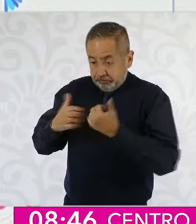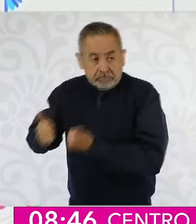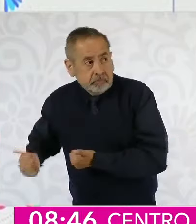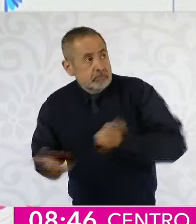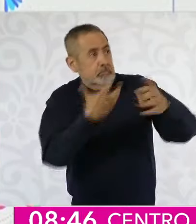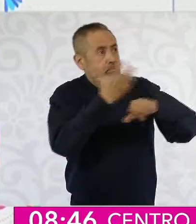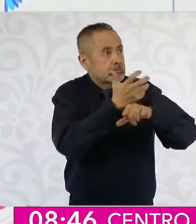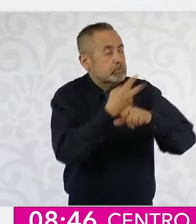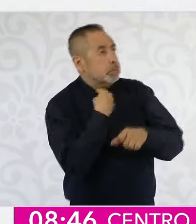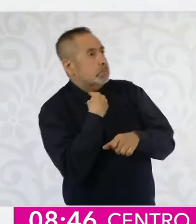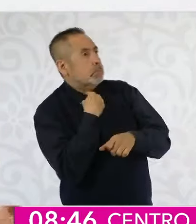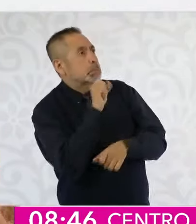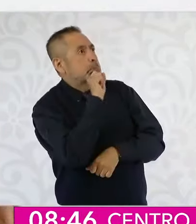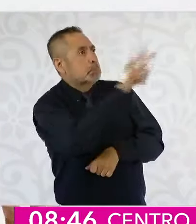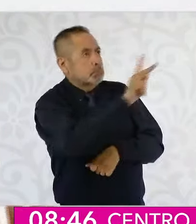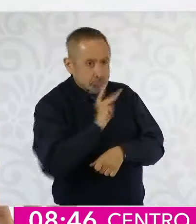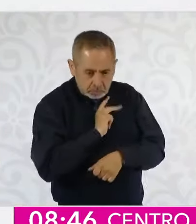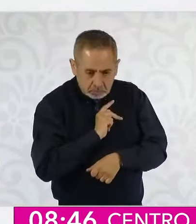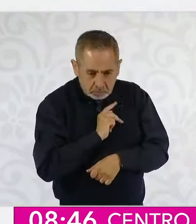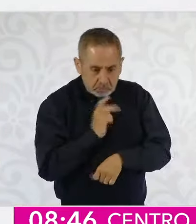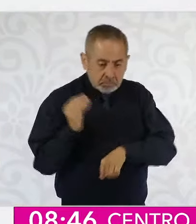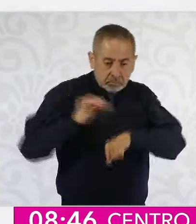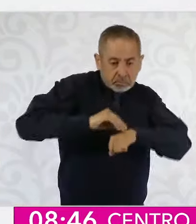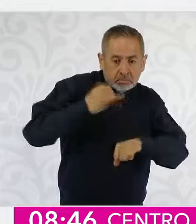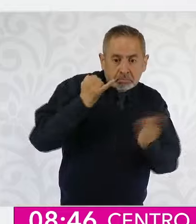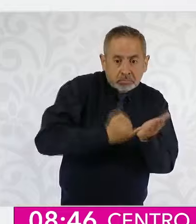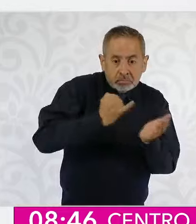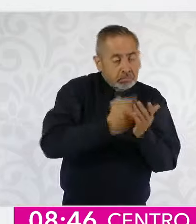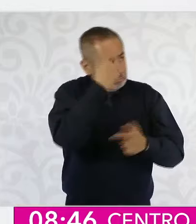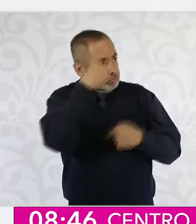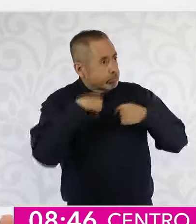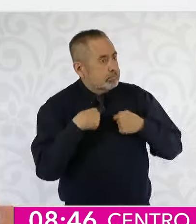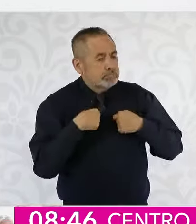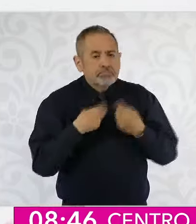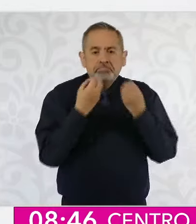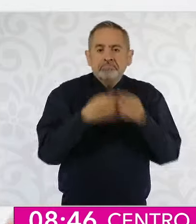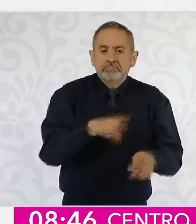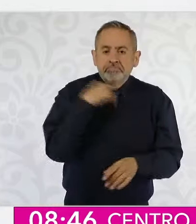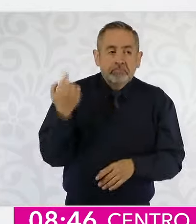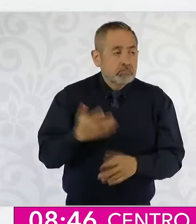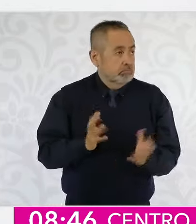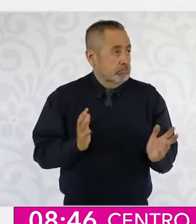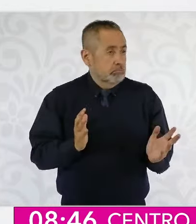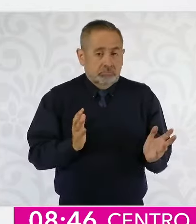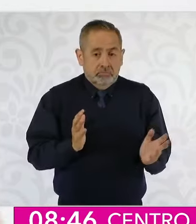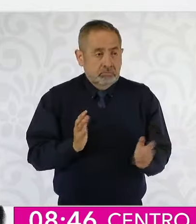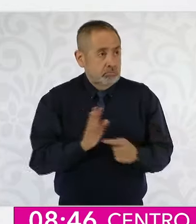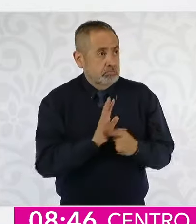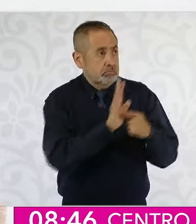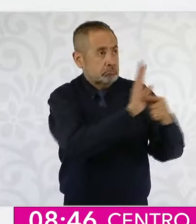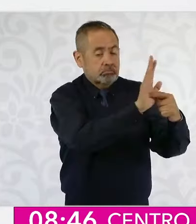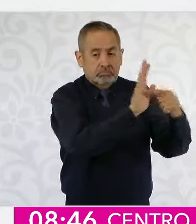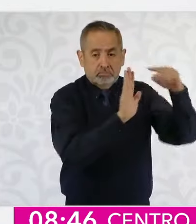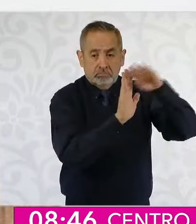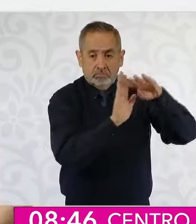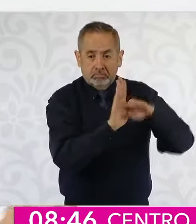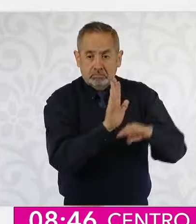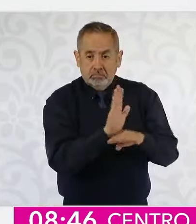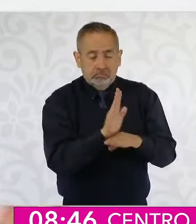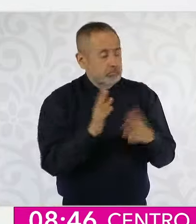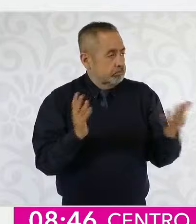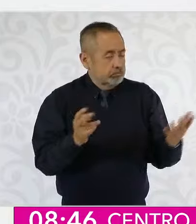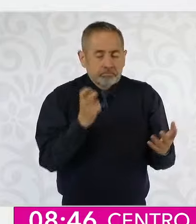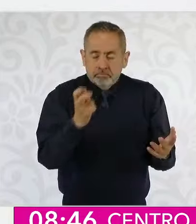Unidos. Entonces, por eso nosotros creemos y estamos convencidos que los tres países